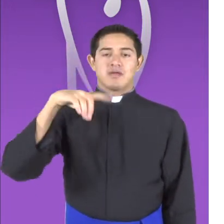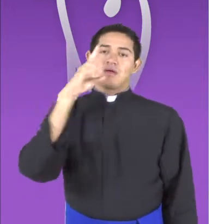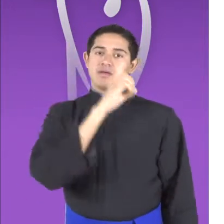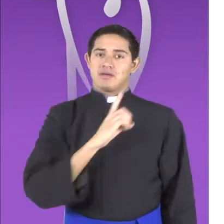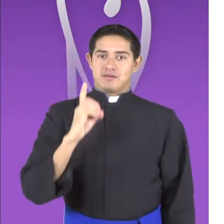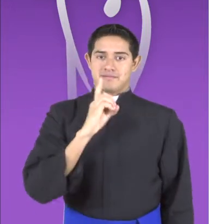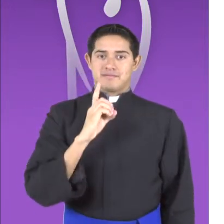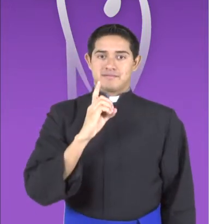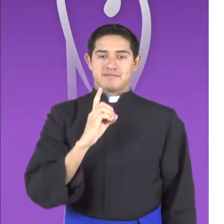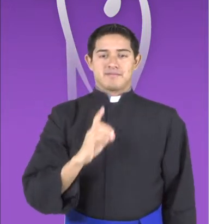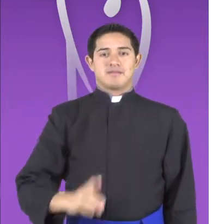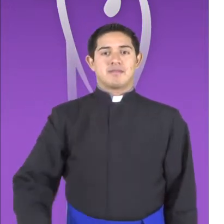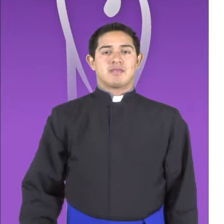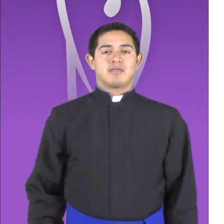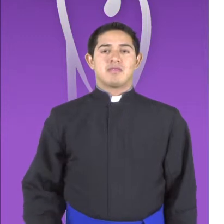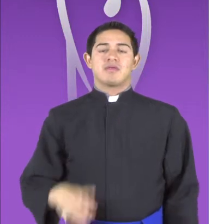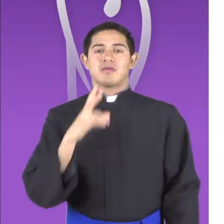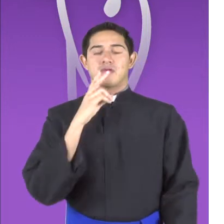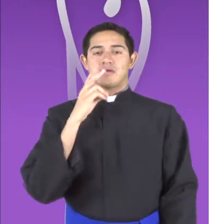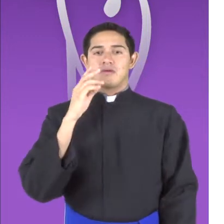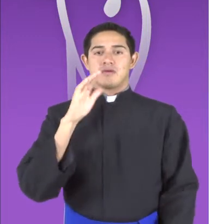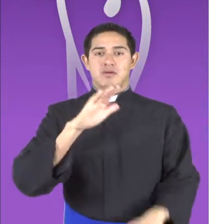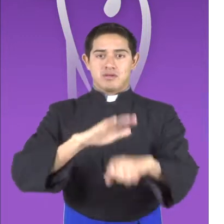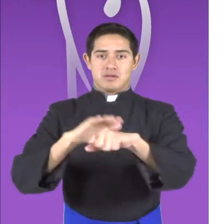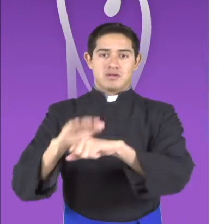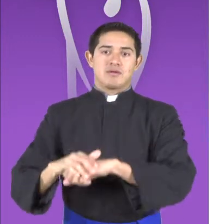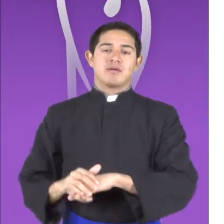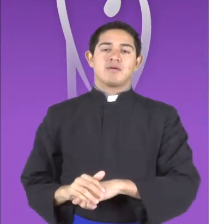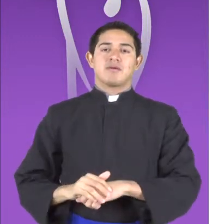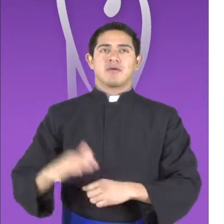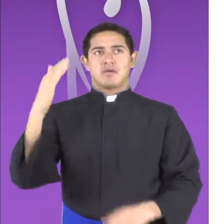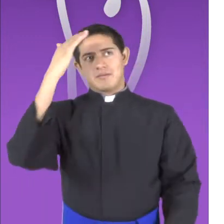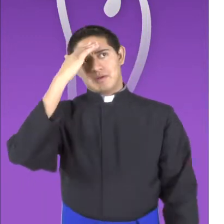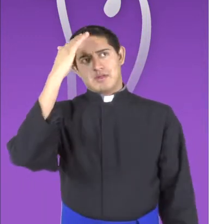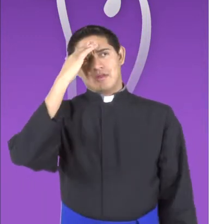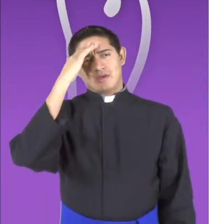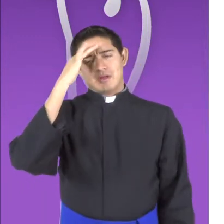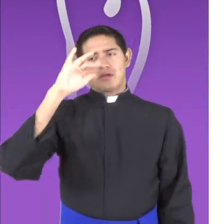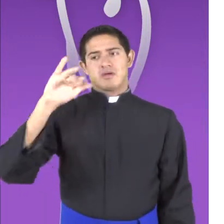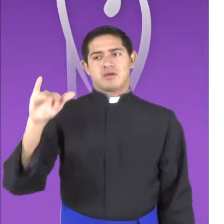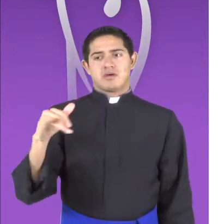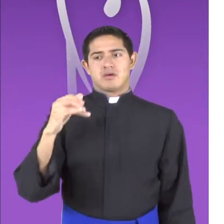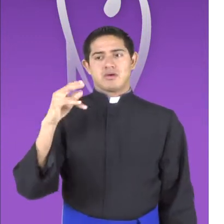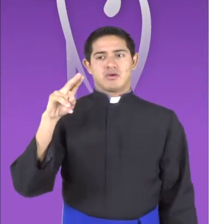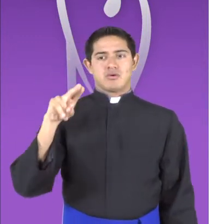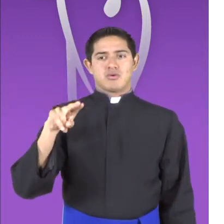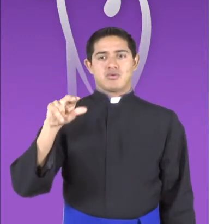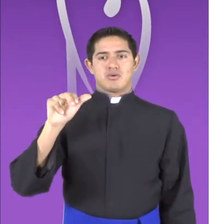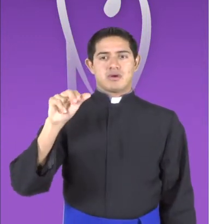este domingo, nos invita a reflexionar en la figura de Juan el Bautista.